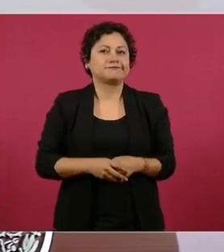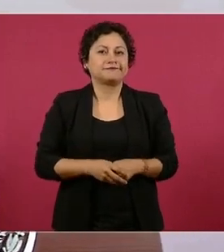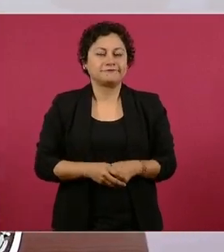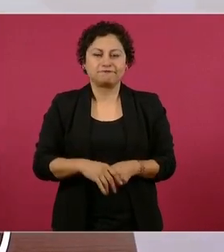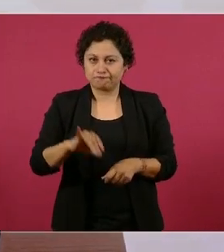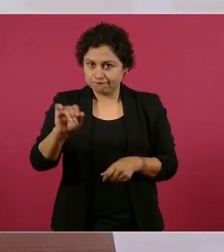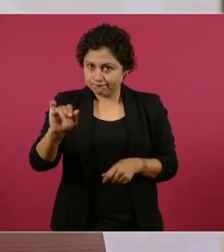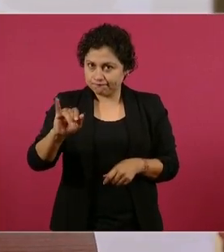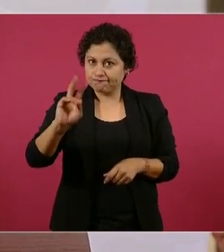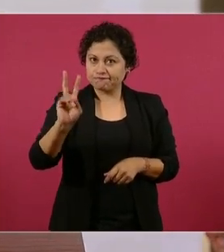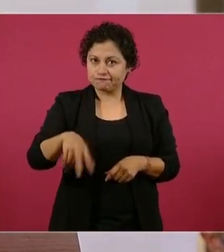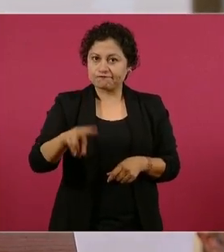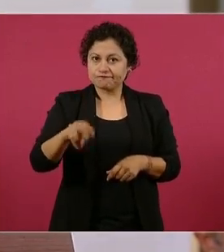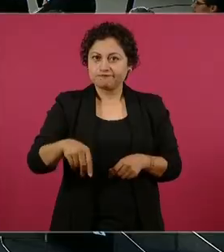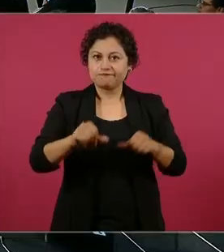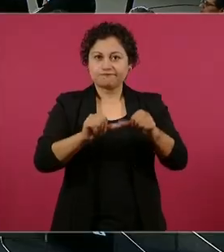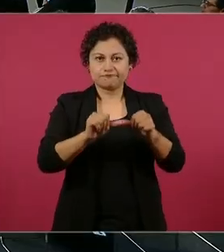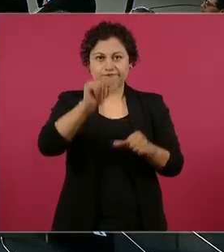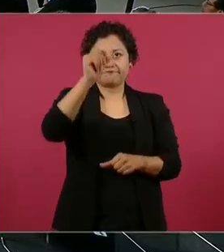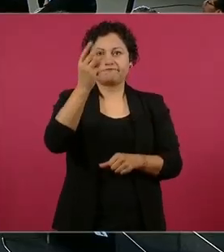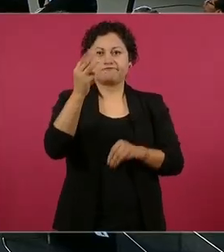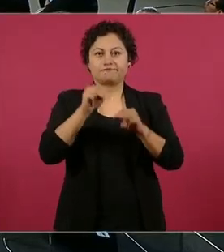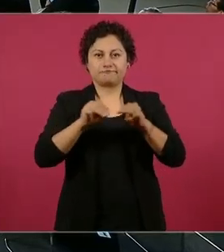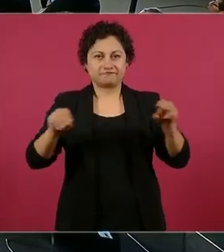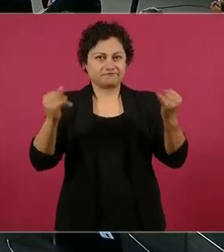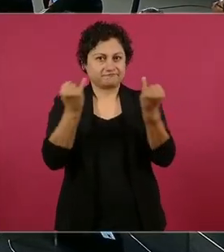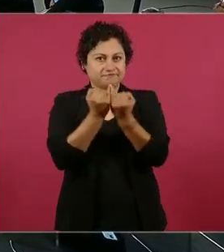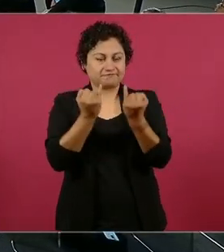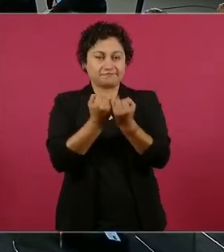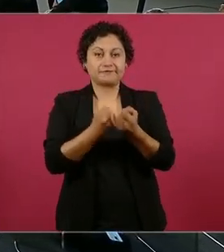Sí. De 3 metros.